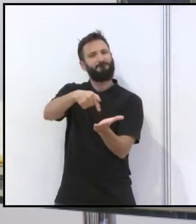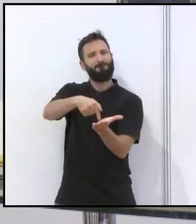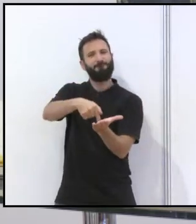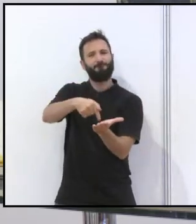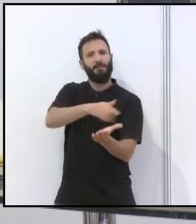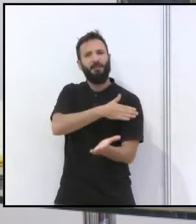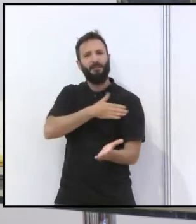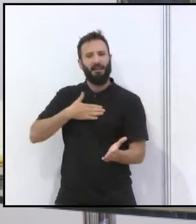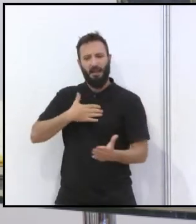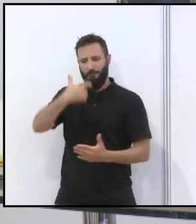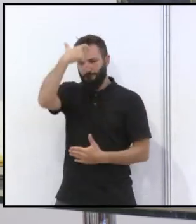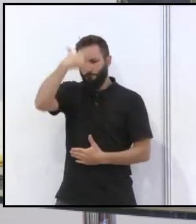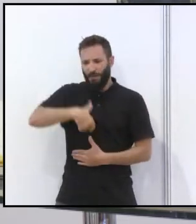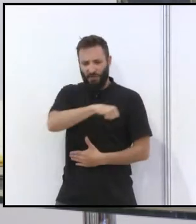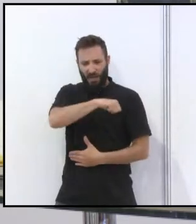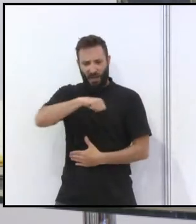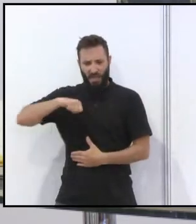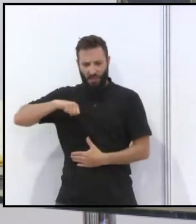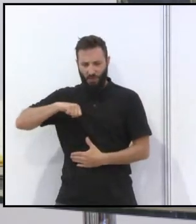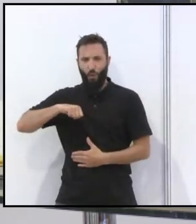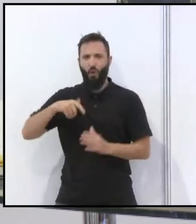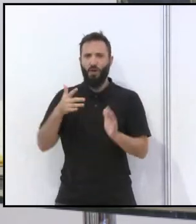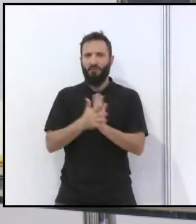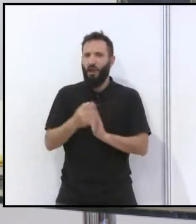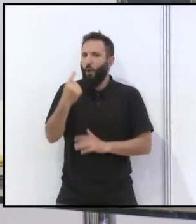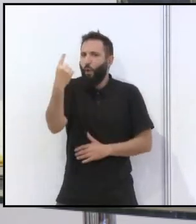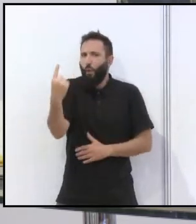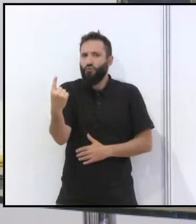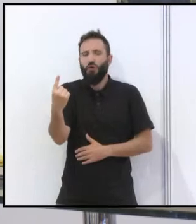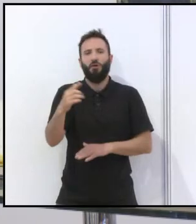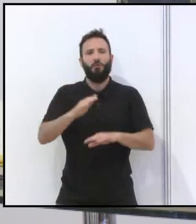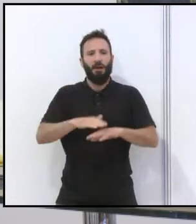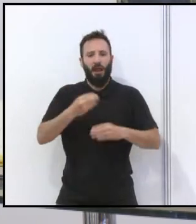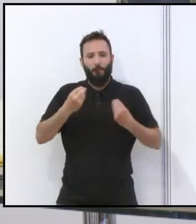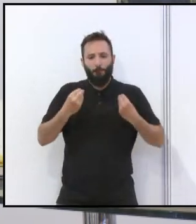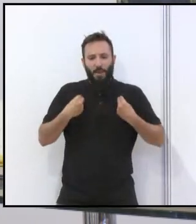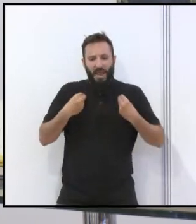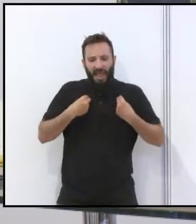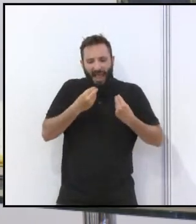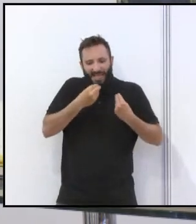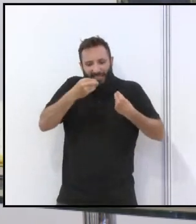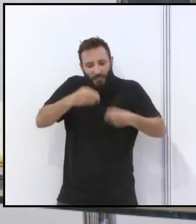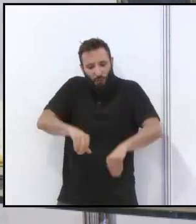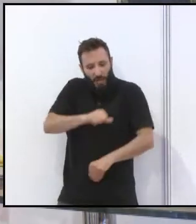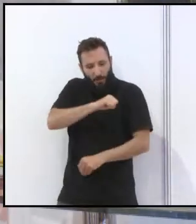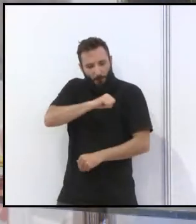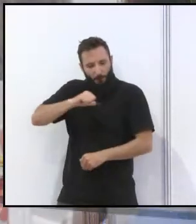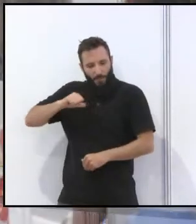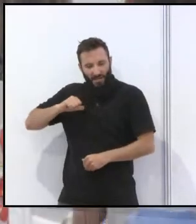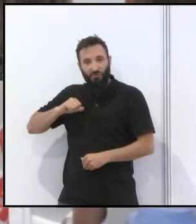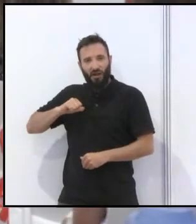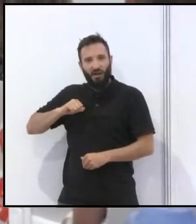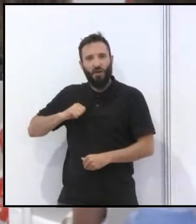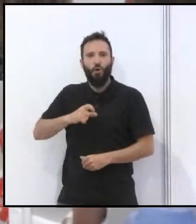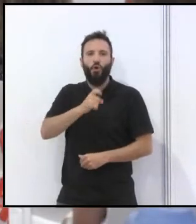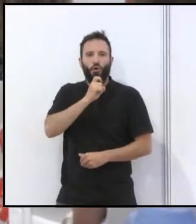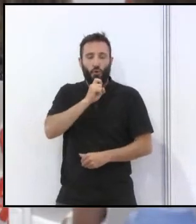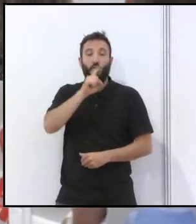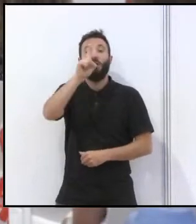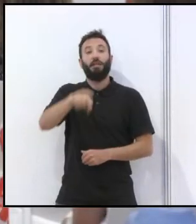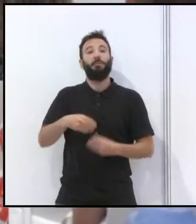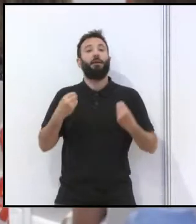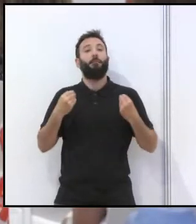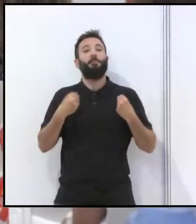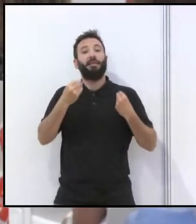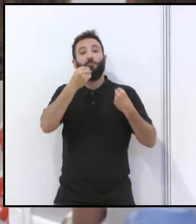del individuo, de la singularidad, de nuestras biografías particulares. En función de las biografías, también les